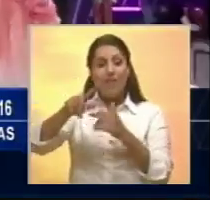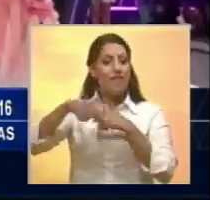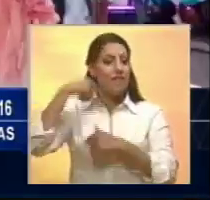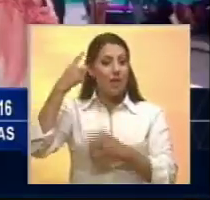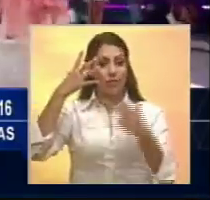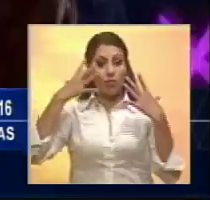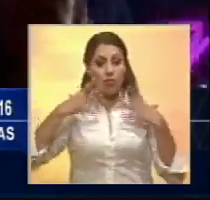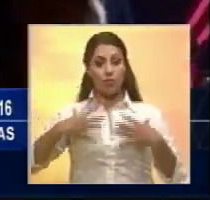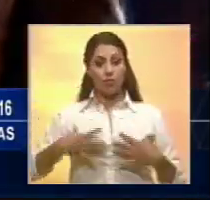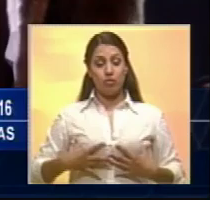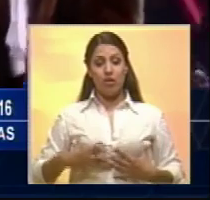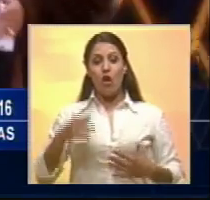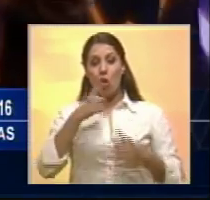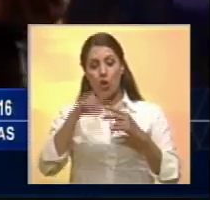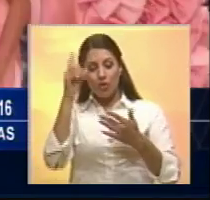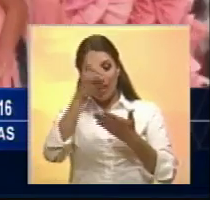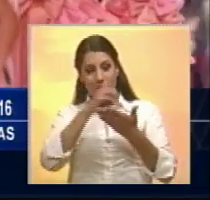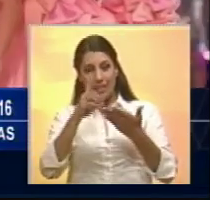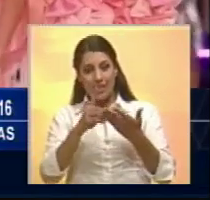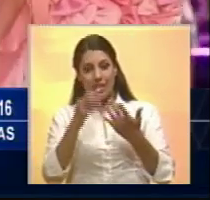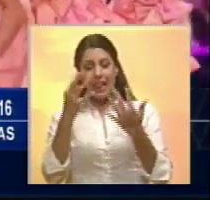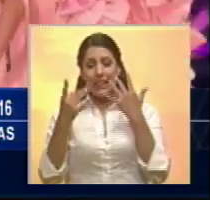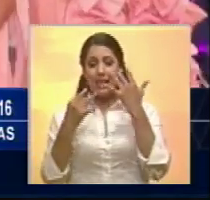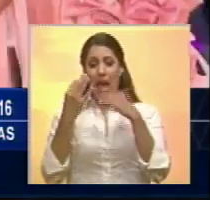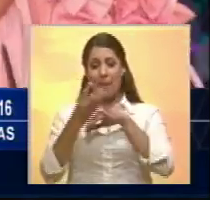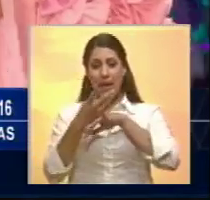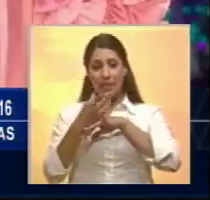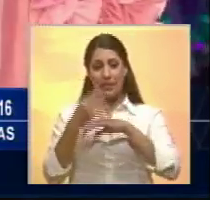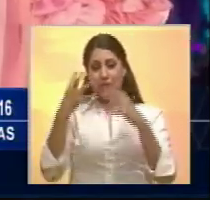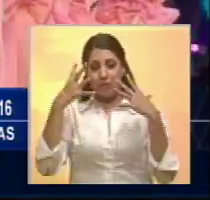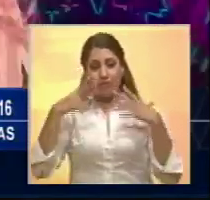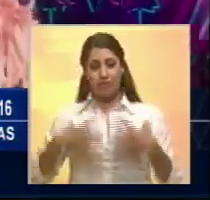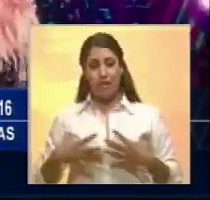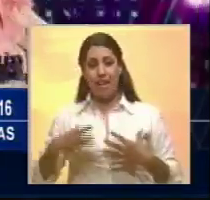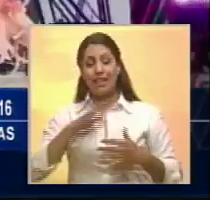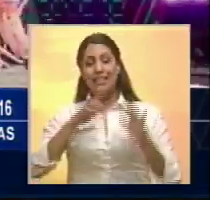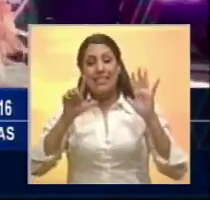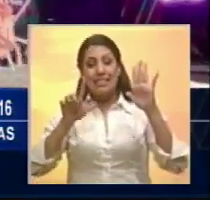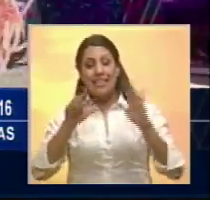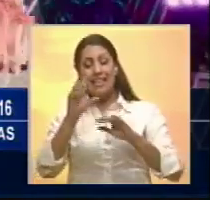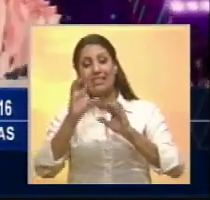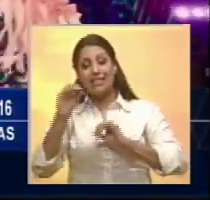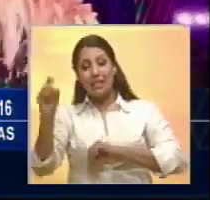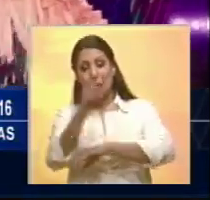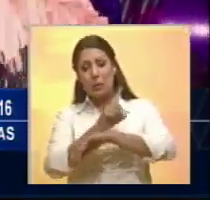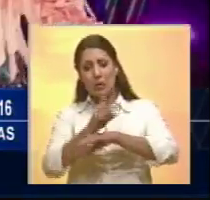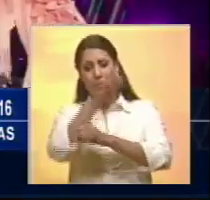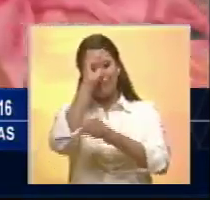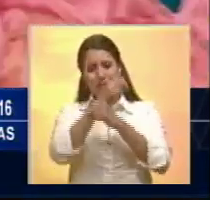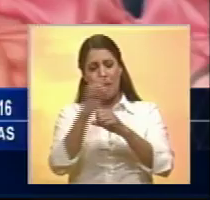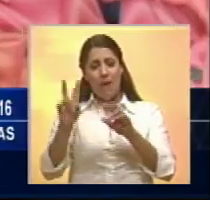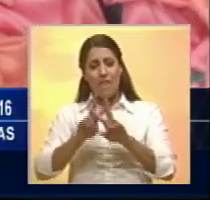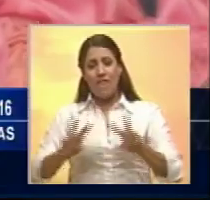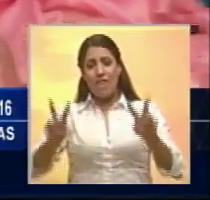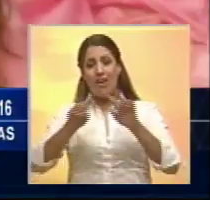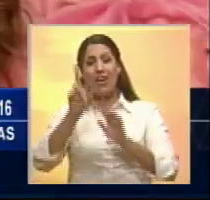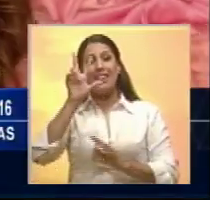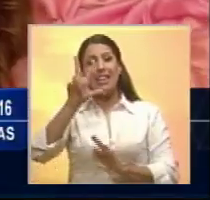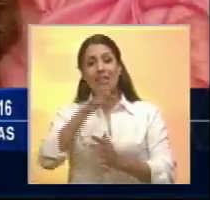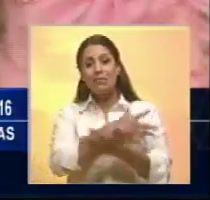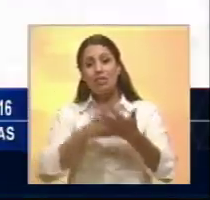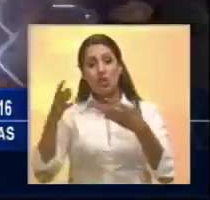Fantasy Bra diseñado por Eddie Borgo con diamantes y esmeraldas, que tomó 700 horas de trabajo y está valorado en $3